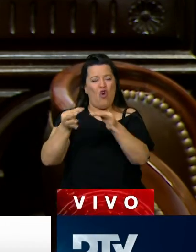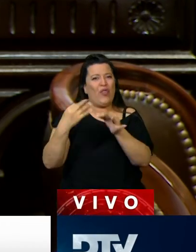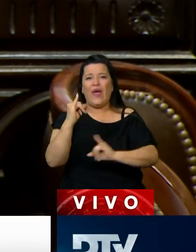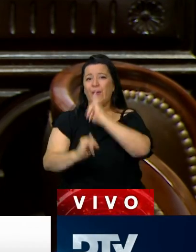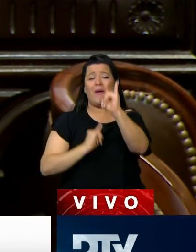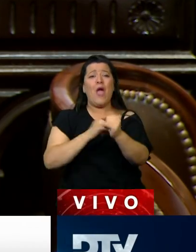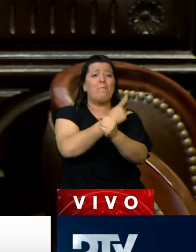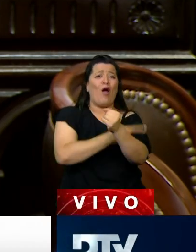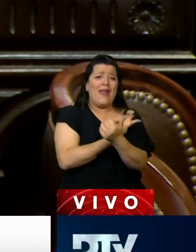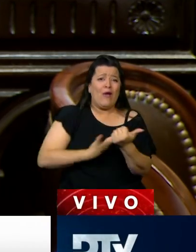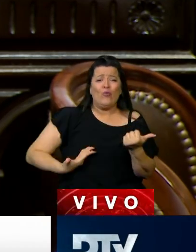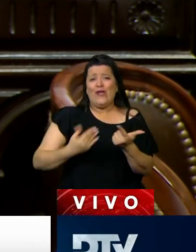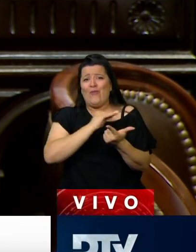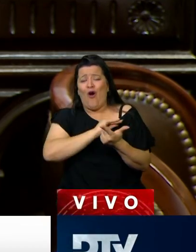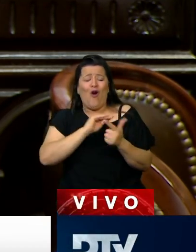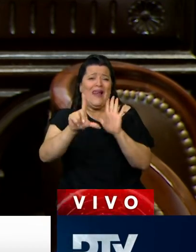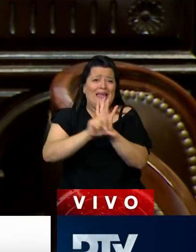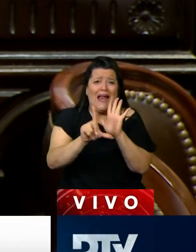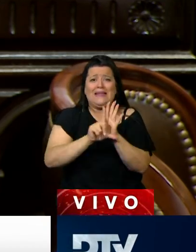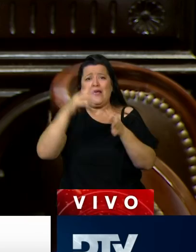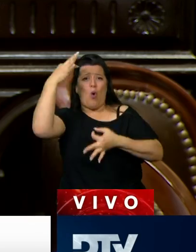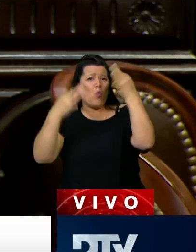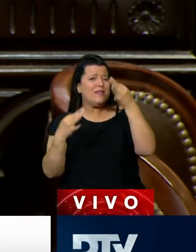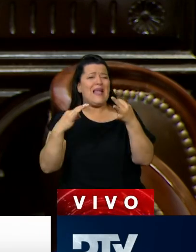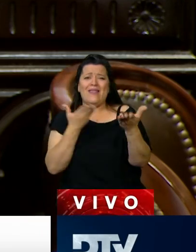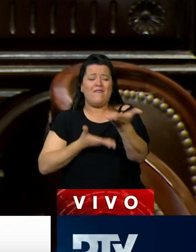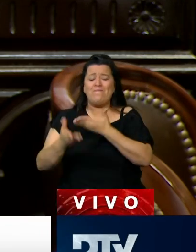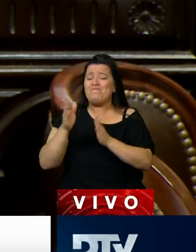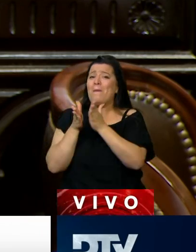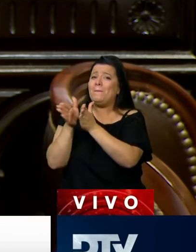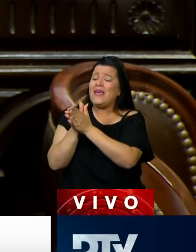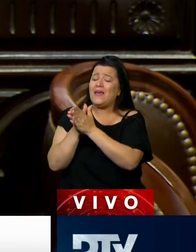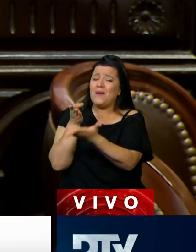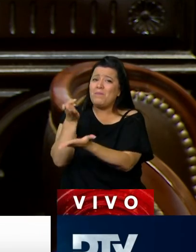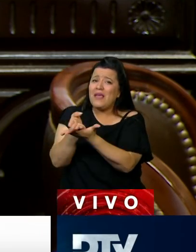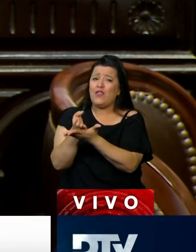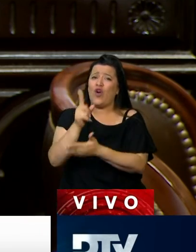sus poderes, pero sobre todo les pido silencio, señora presidenta.